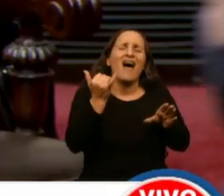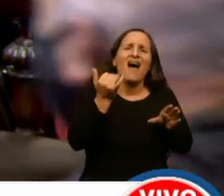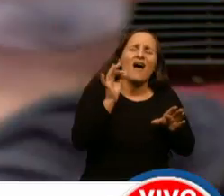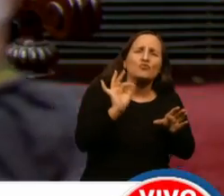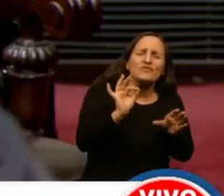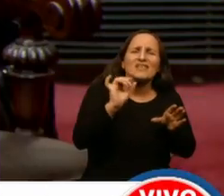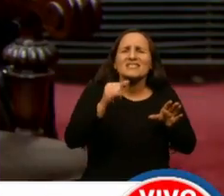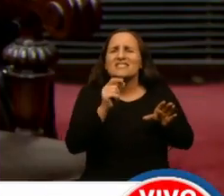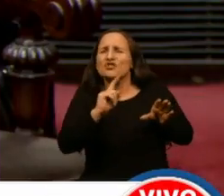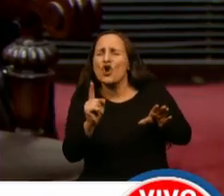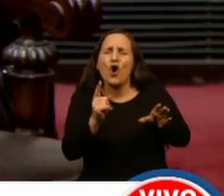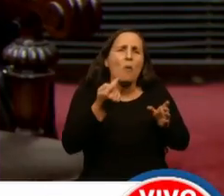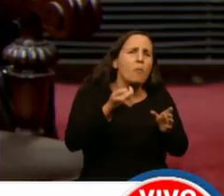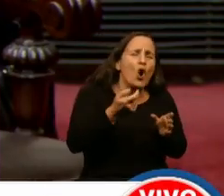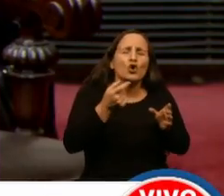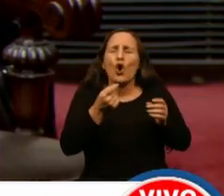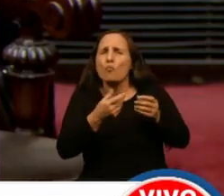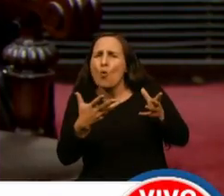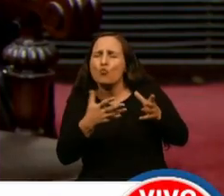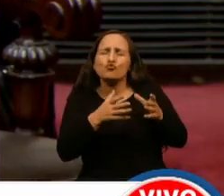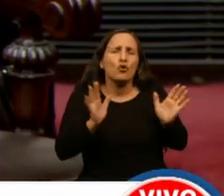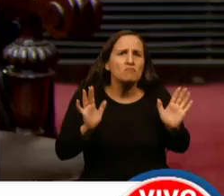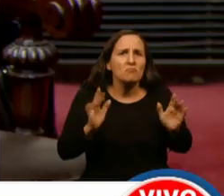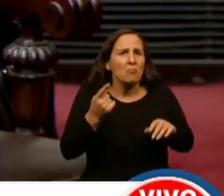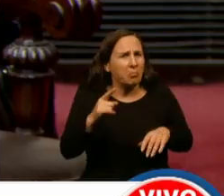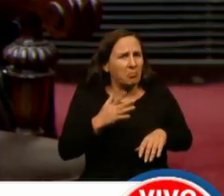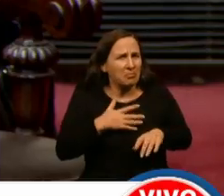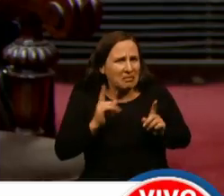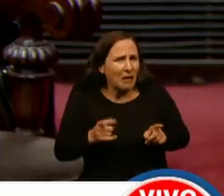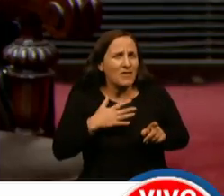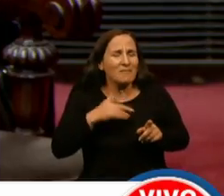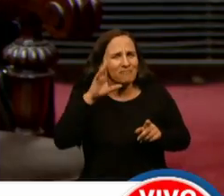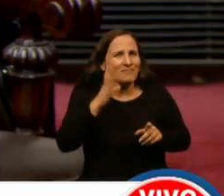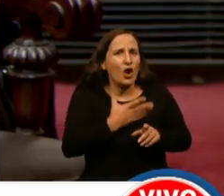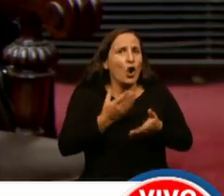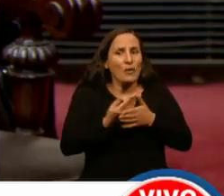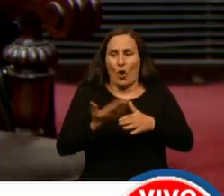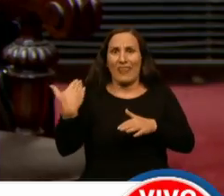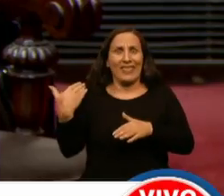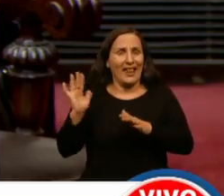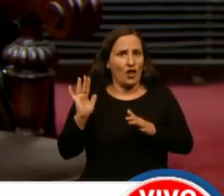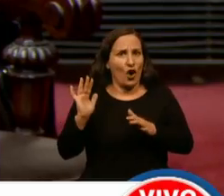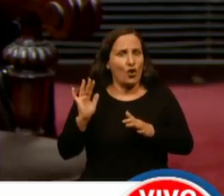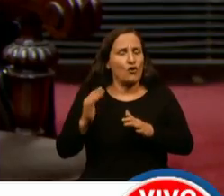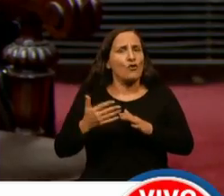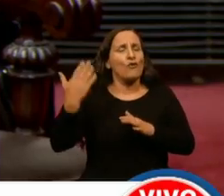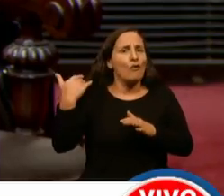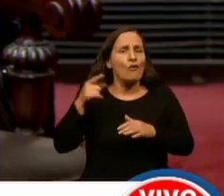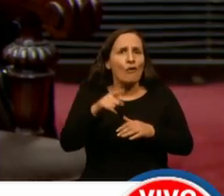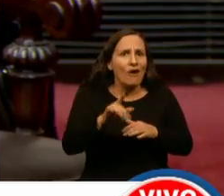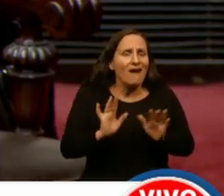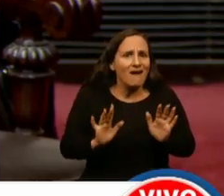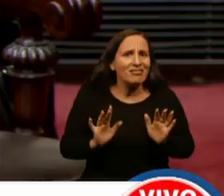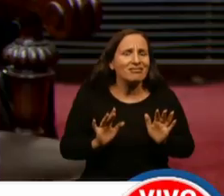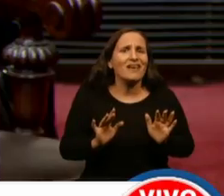y también tengo entendido que antes del gobierno anterior el financiamiento el recargo de esta